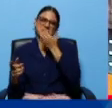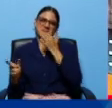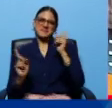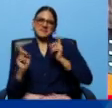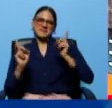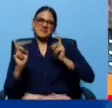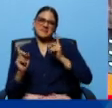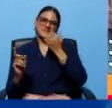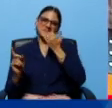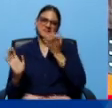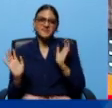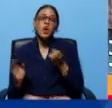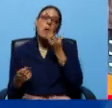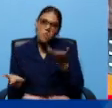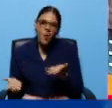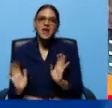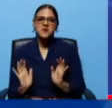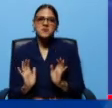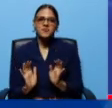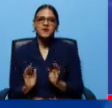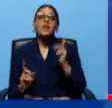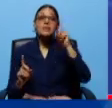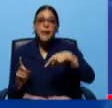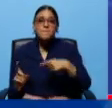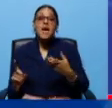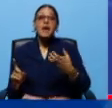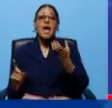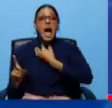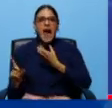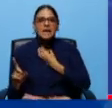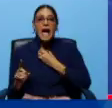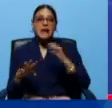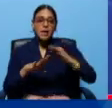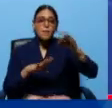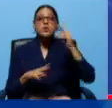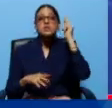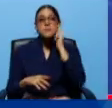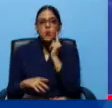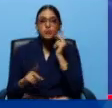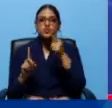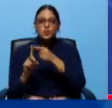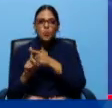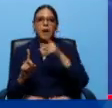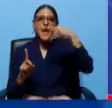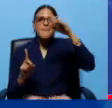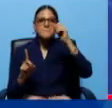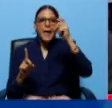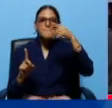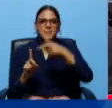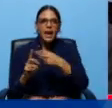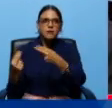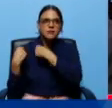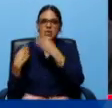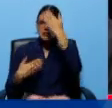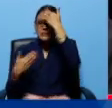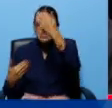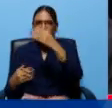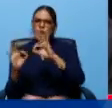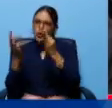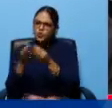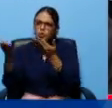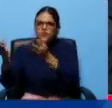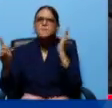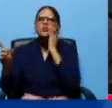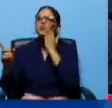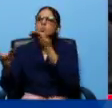Ah, bueno, igualmente el alcalde del municipio Sucre, Pepe Rangel Ávalos. Saludo a la familia, a tu